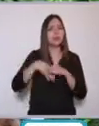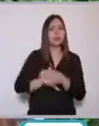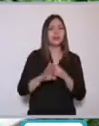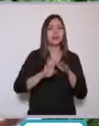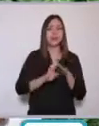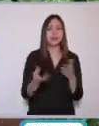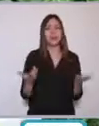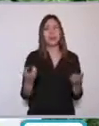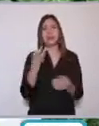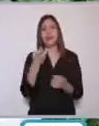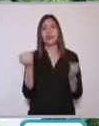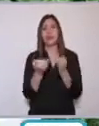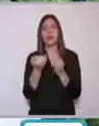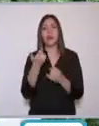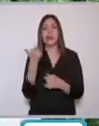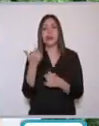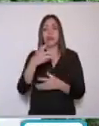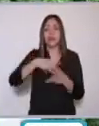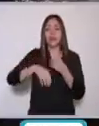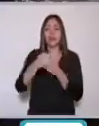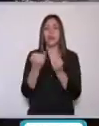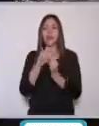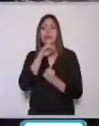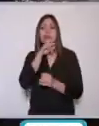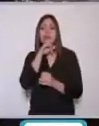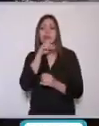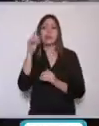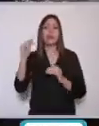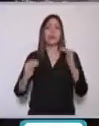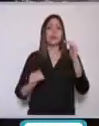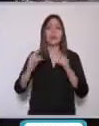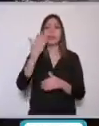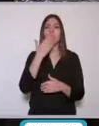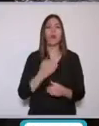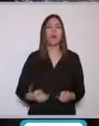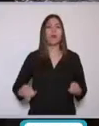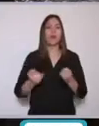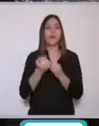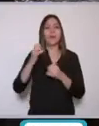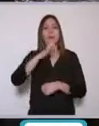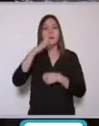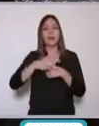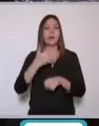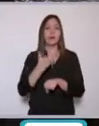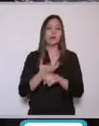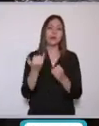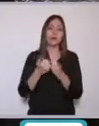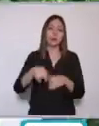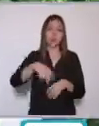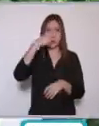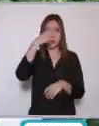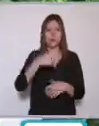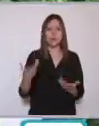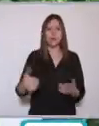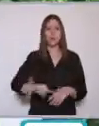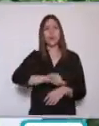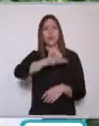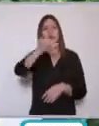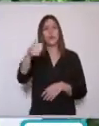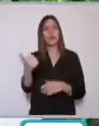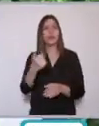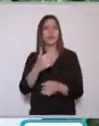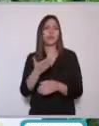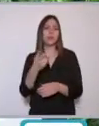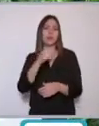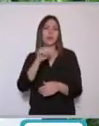tema económico también, la desigualdad es un tema que está preocupando mucho en Europa, así como lo hace en Estados Unidos y también en nuestro país. ¿Qué pasa con los otros sectores que